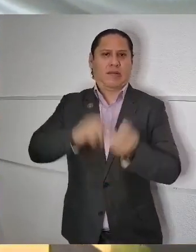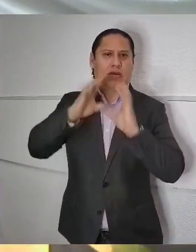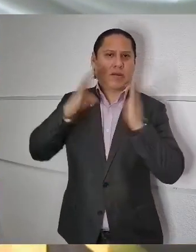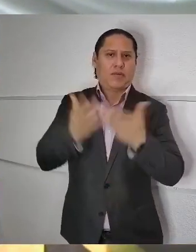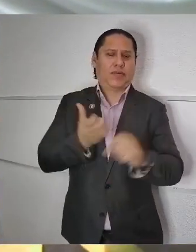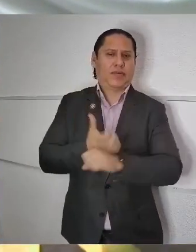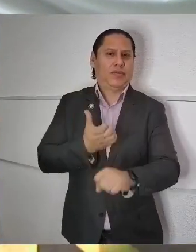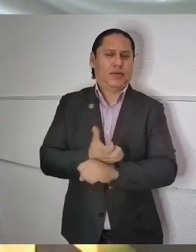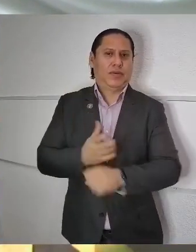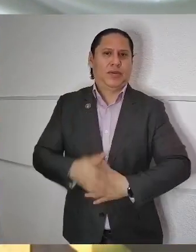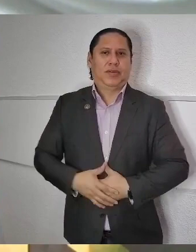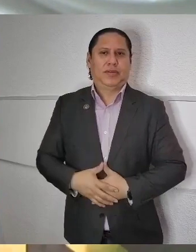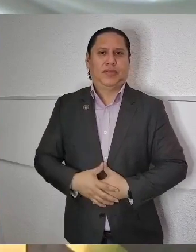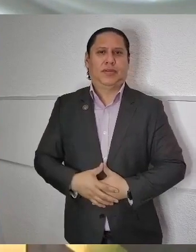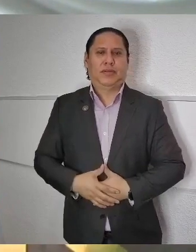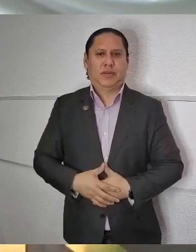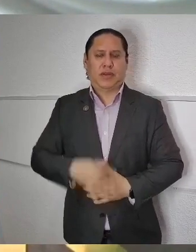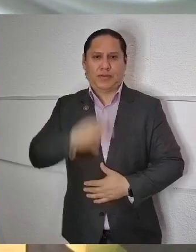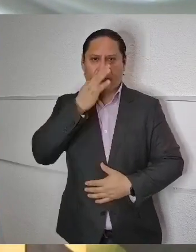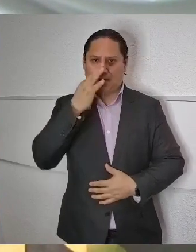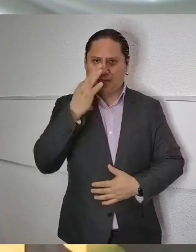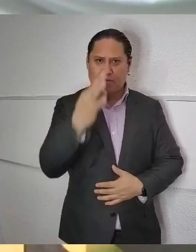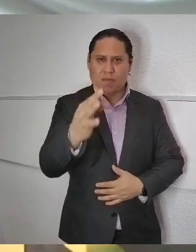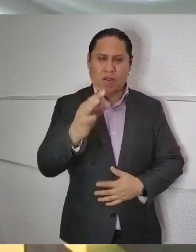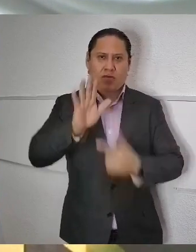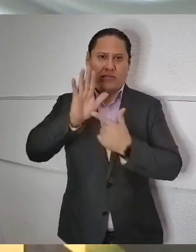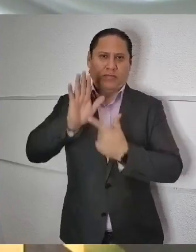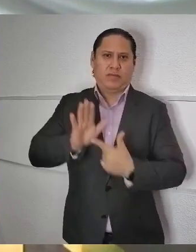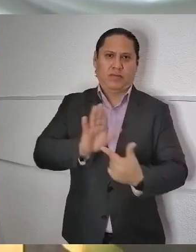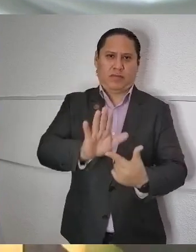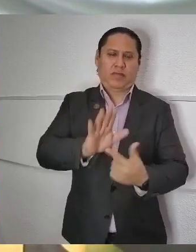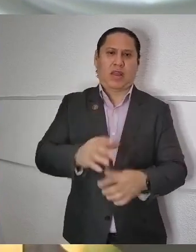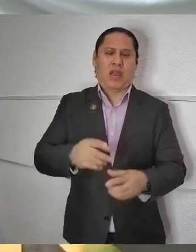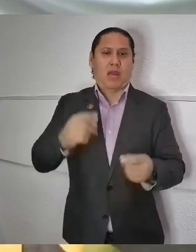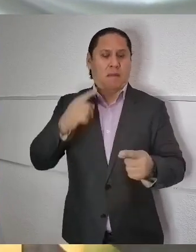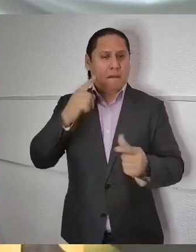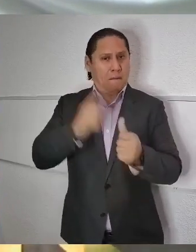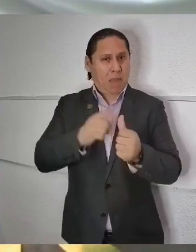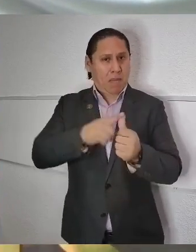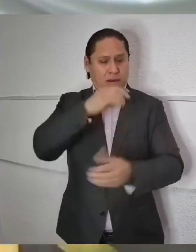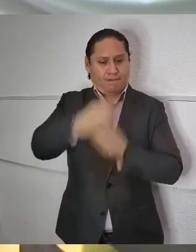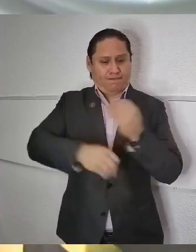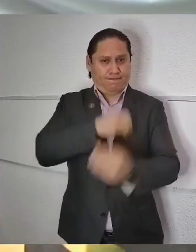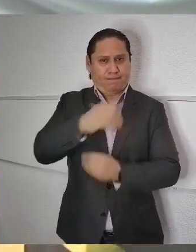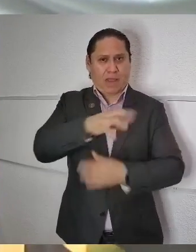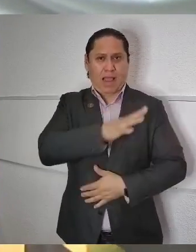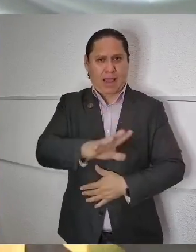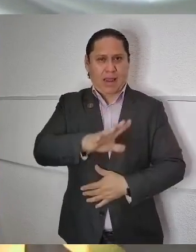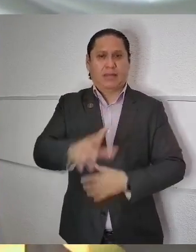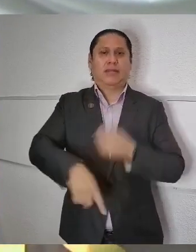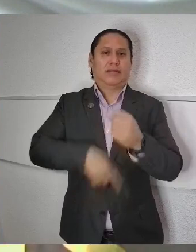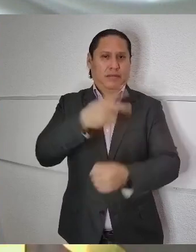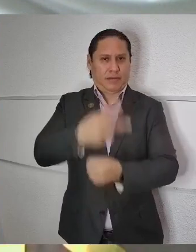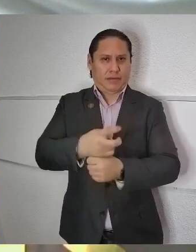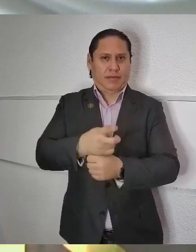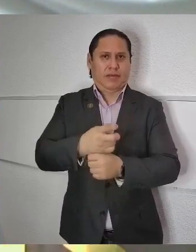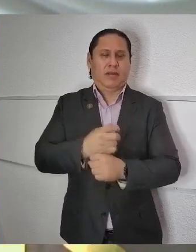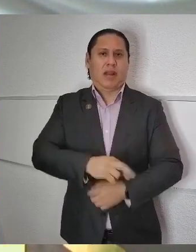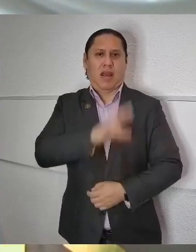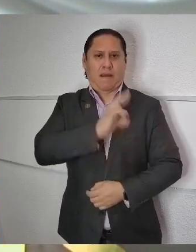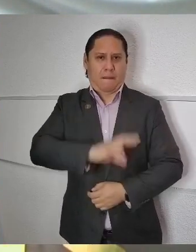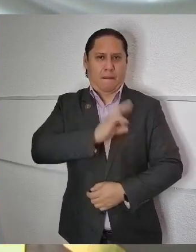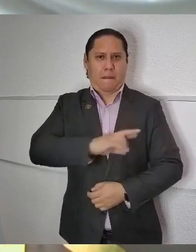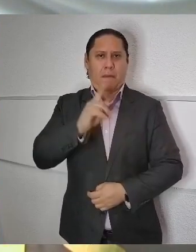Poder Legislativo, se les informa que el presente dictamen se discutirá en lo general y posteriormente en